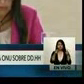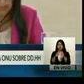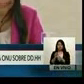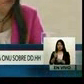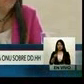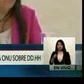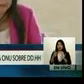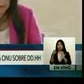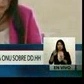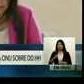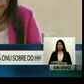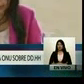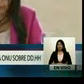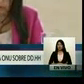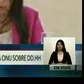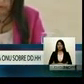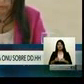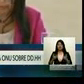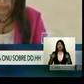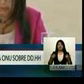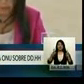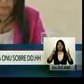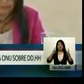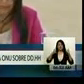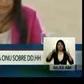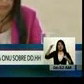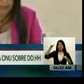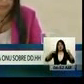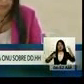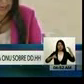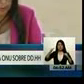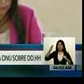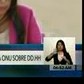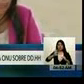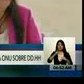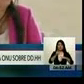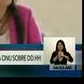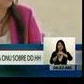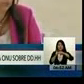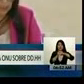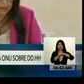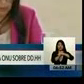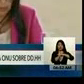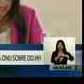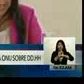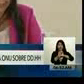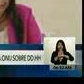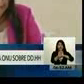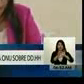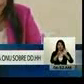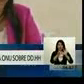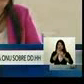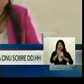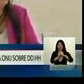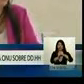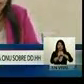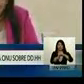por. la desigualdad se redujo pasando el coeficiente de gini de 0.48 por